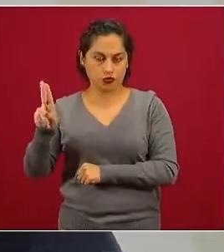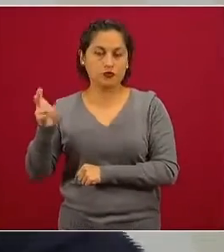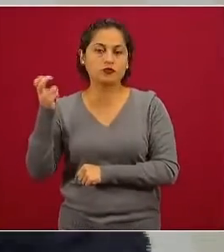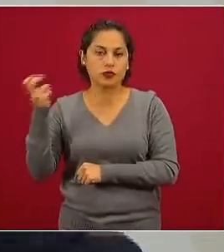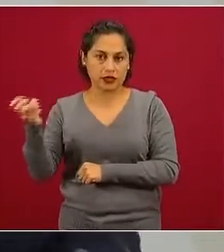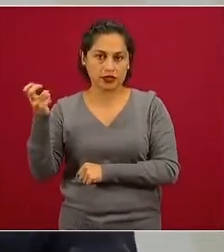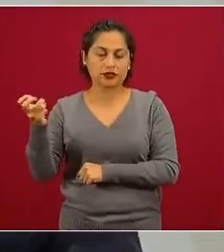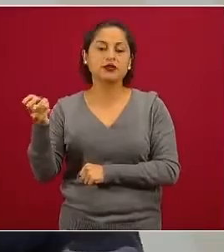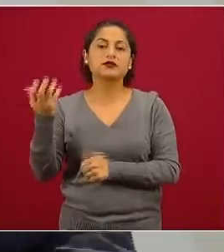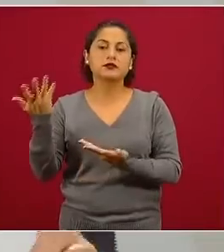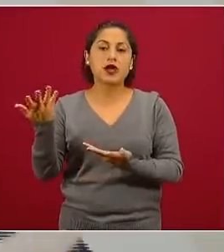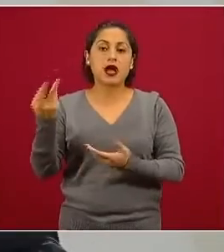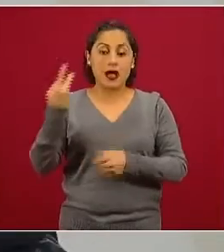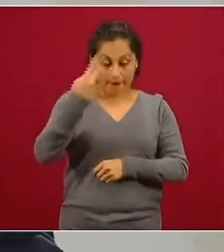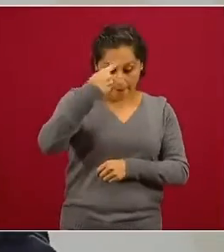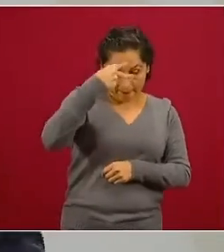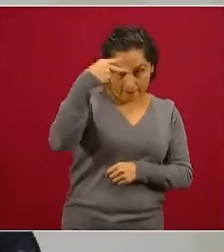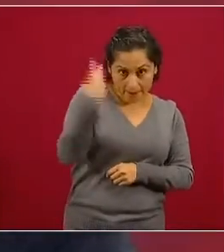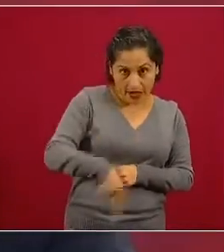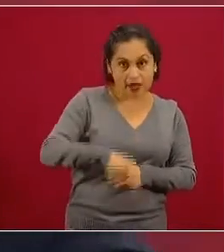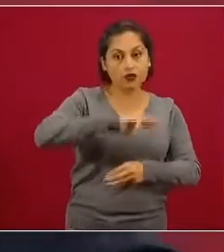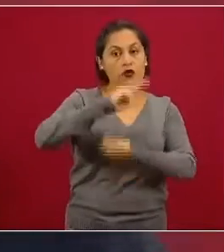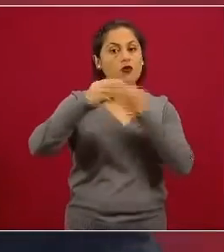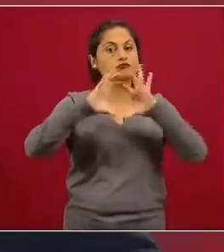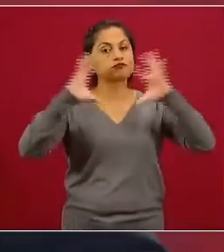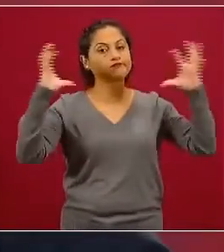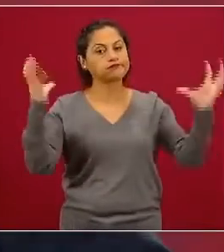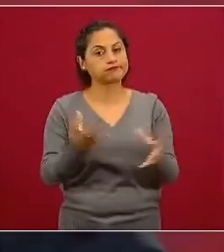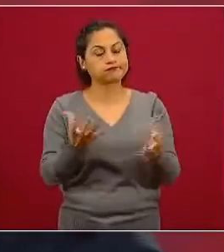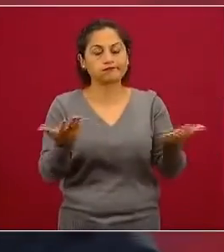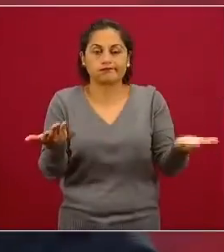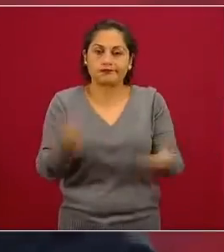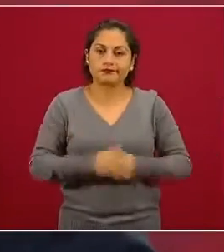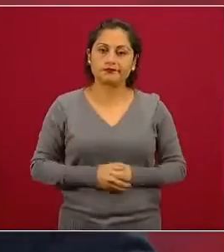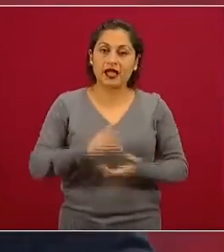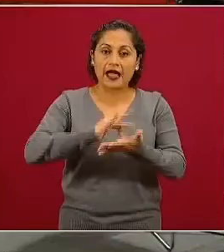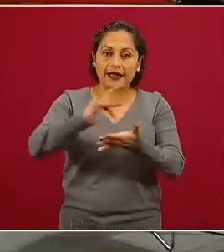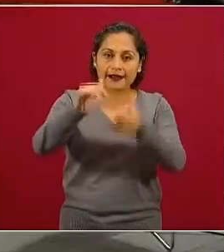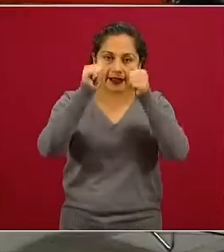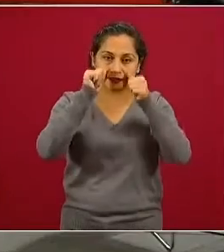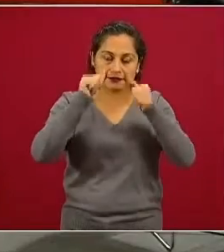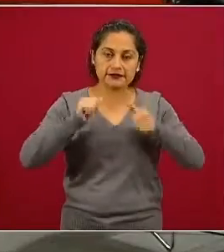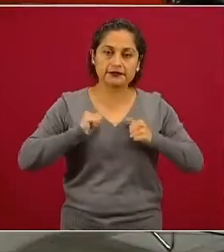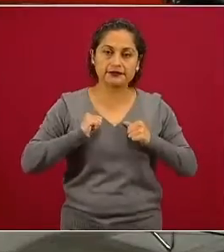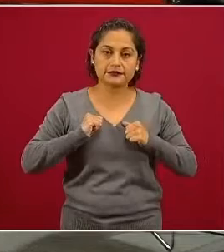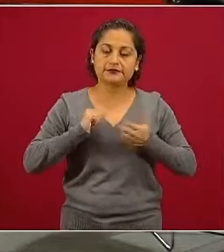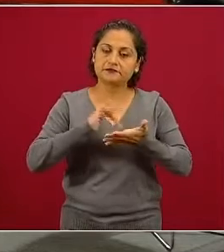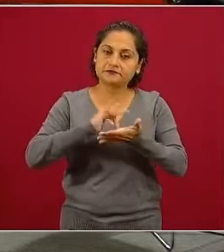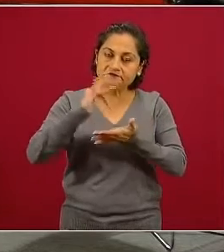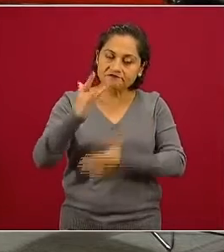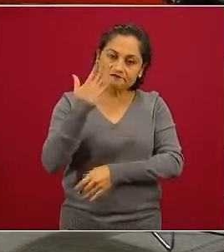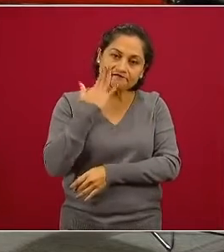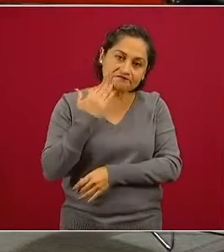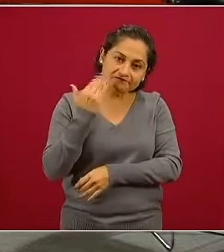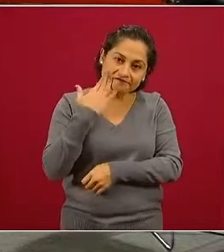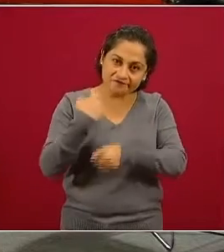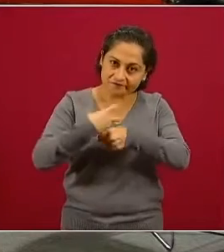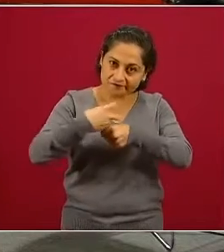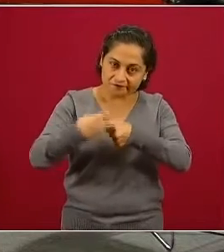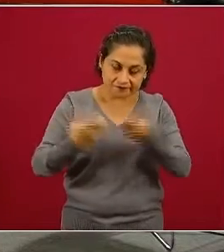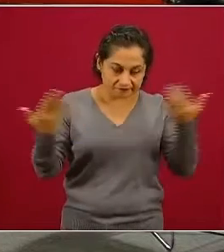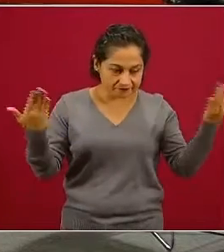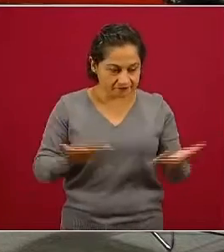lo que pueden ver, www.coronavirus.onu.org.mx, se encuentran